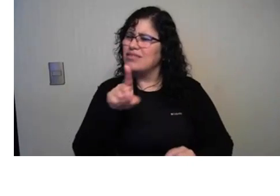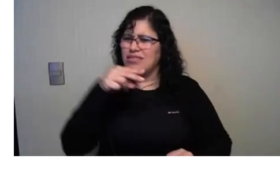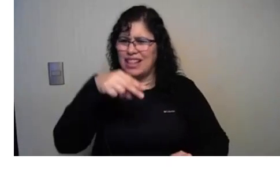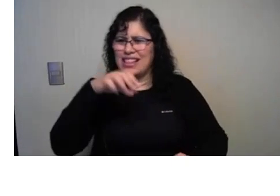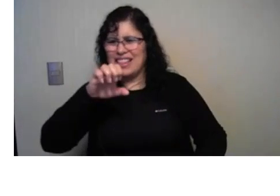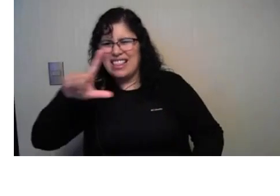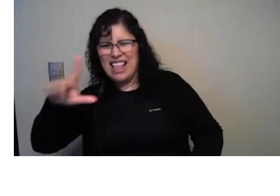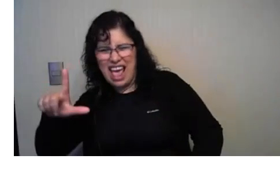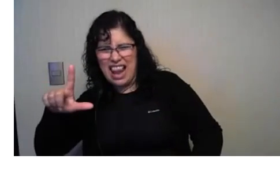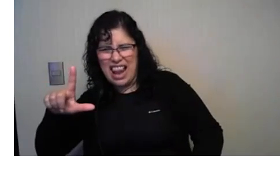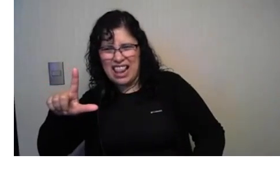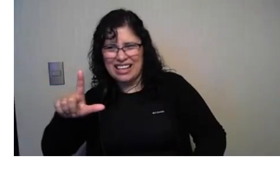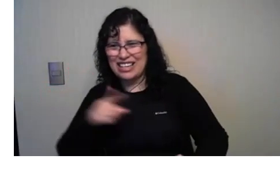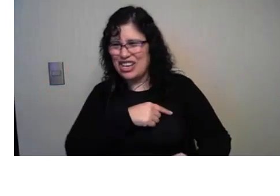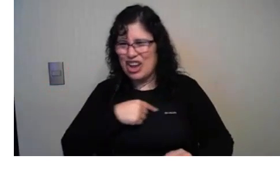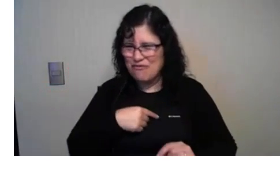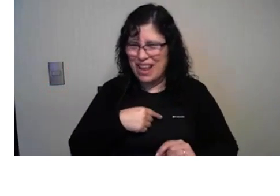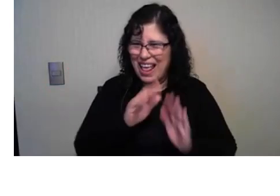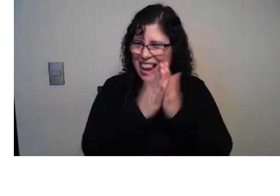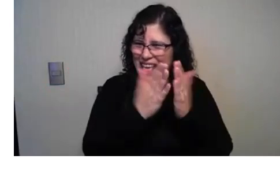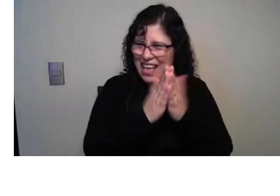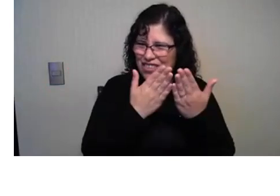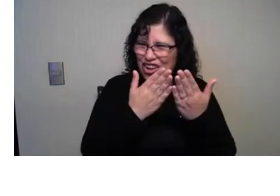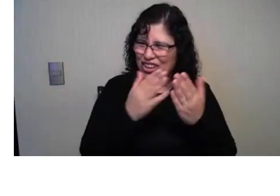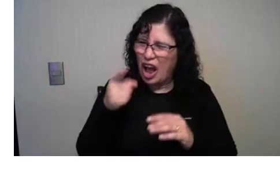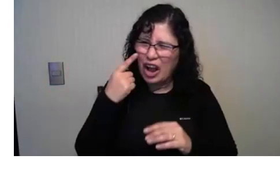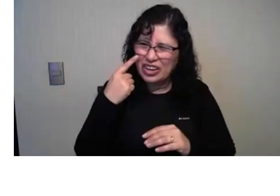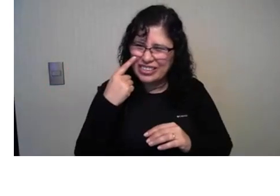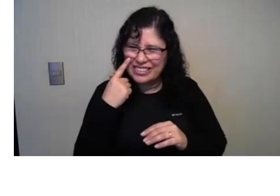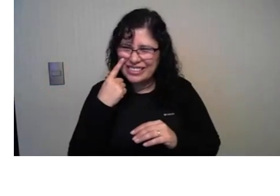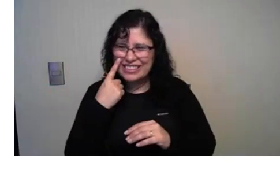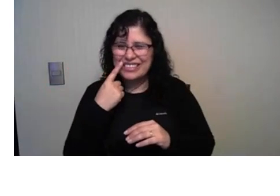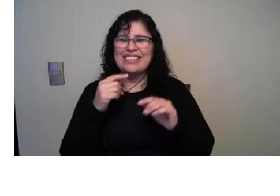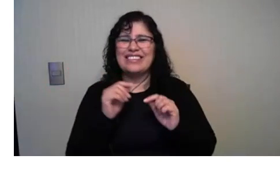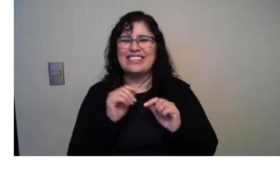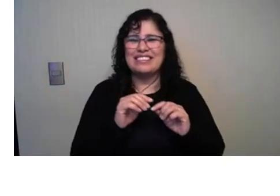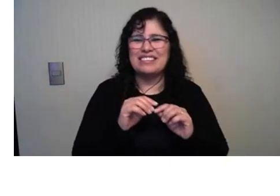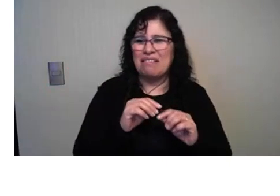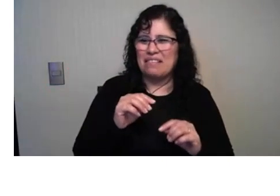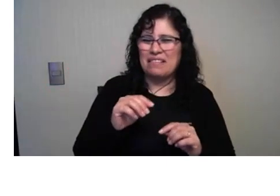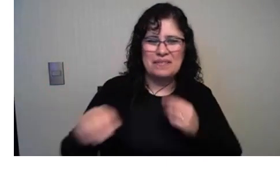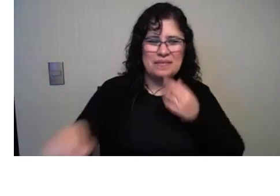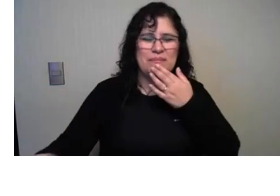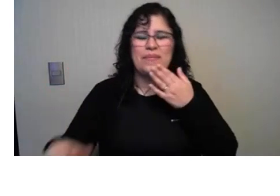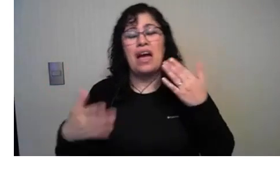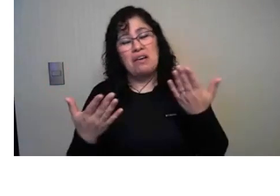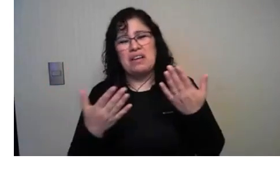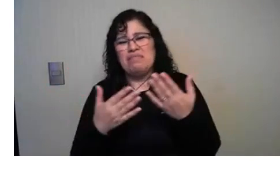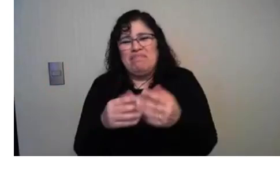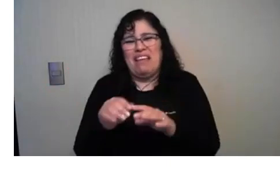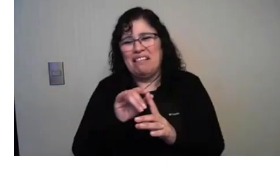de receptores si alguien quisiera profundizar en ese tema. Lo que nos importa a nosotros es